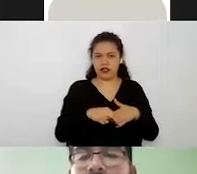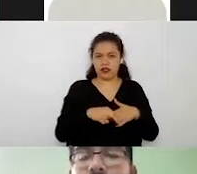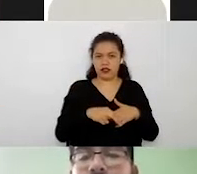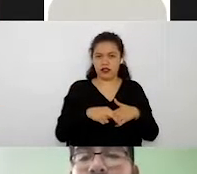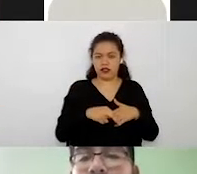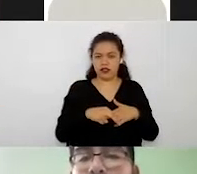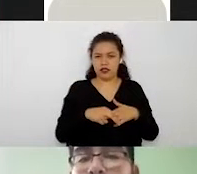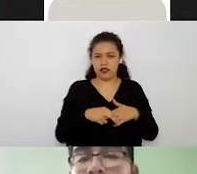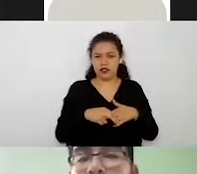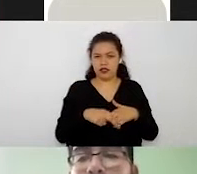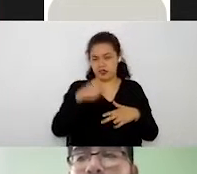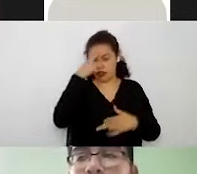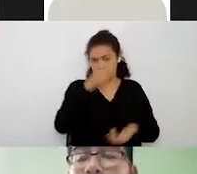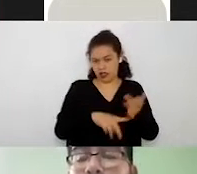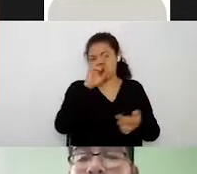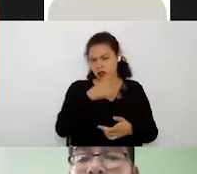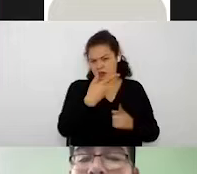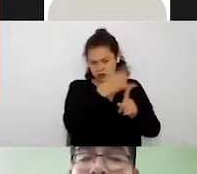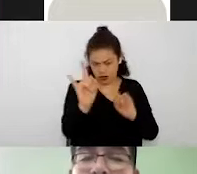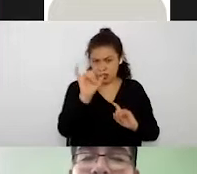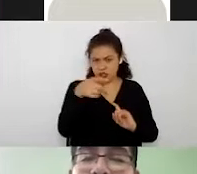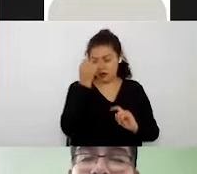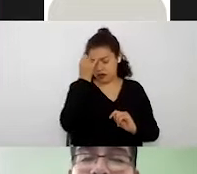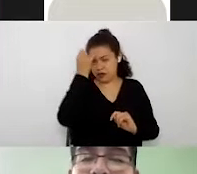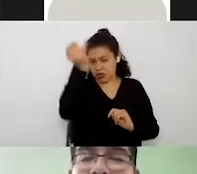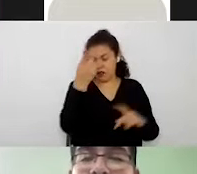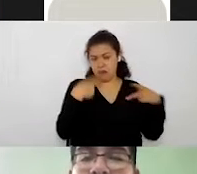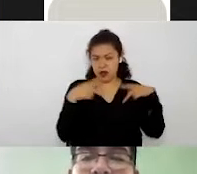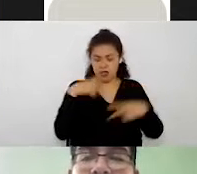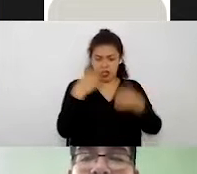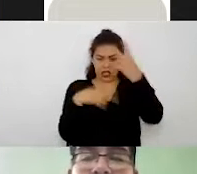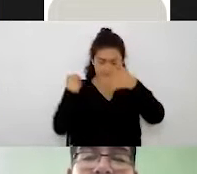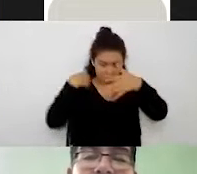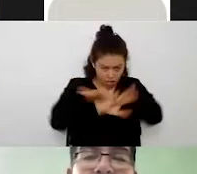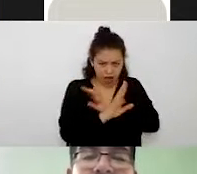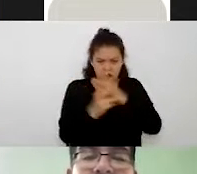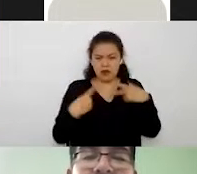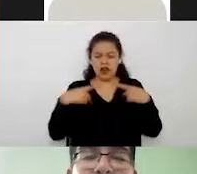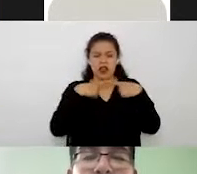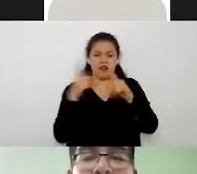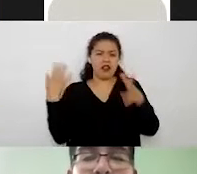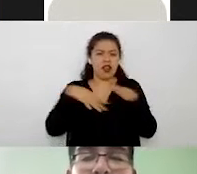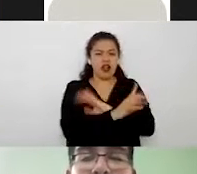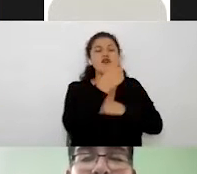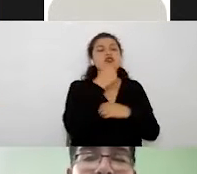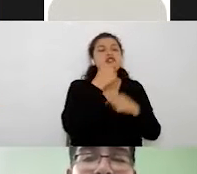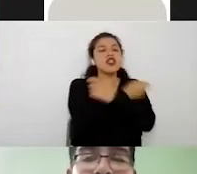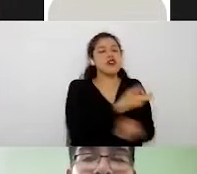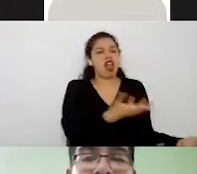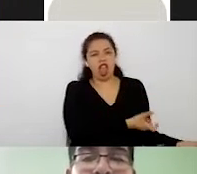si usted cree que es lo mejor, abra la puerta, pero imagínese que se mete alguien que es ajeno y nada más llega y se lleva a un niño porque